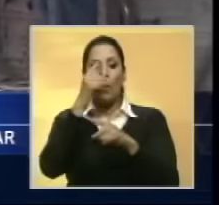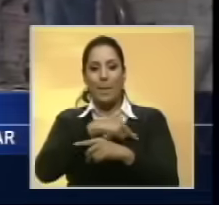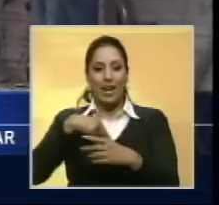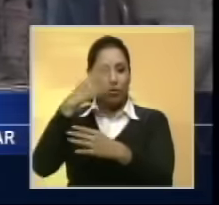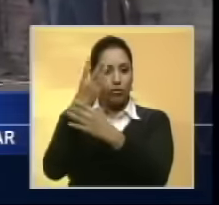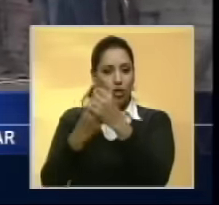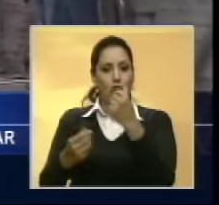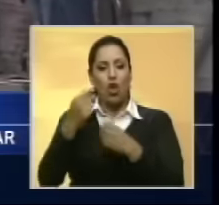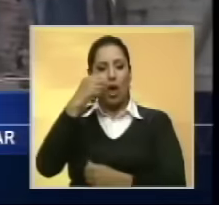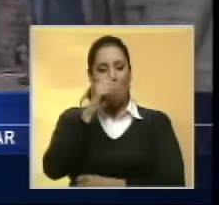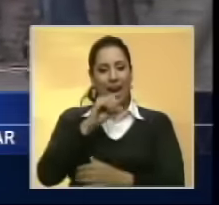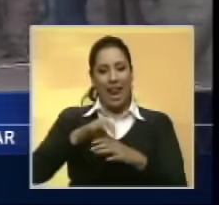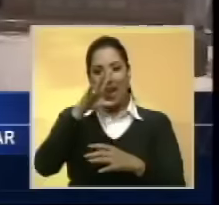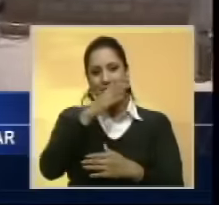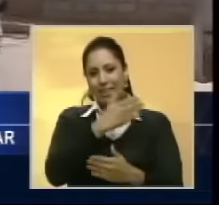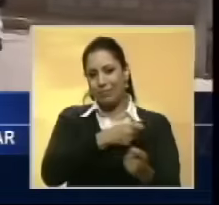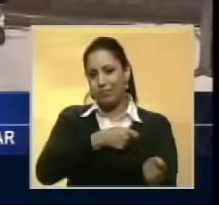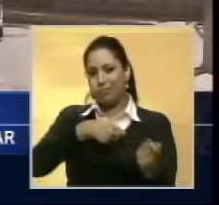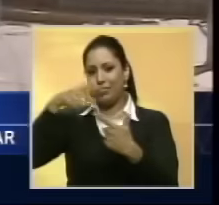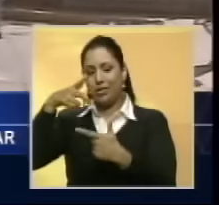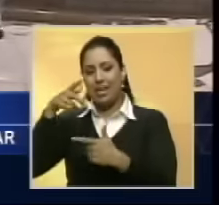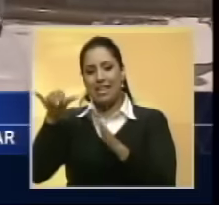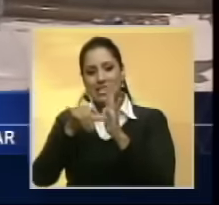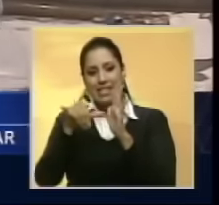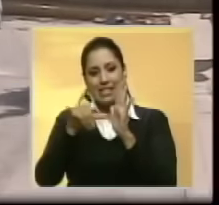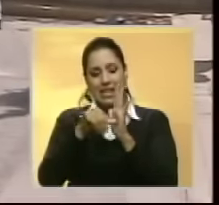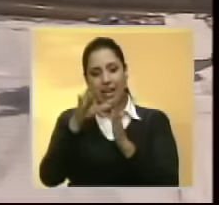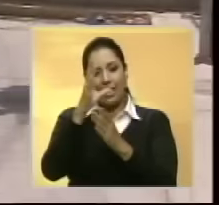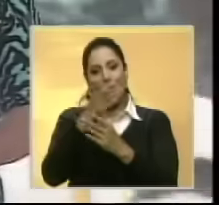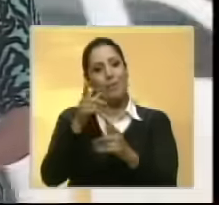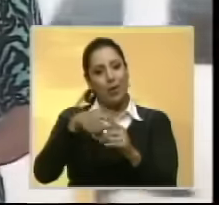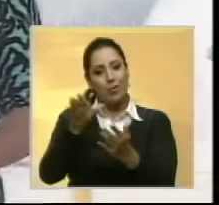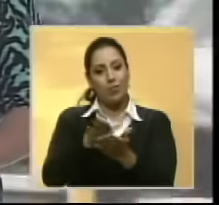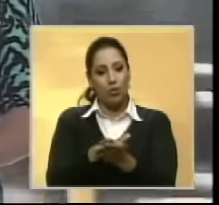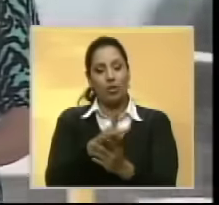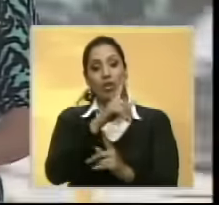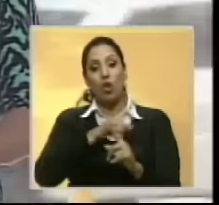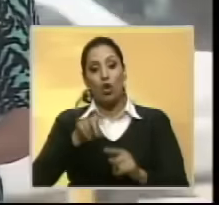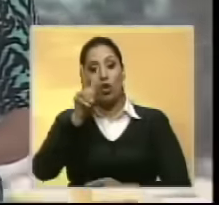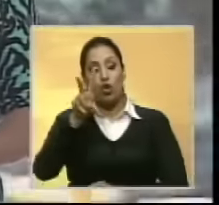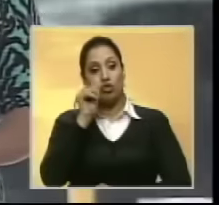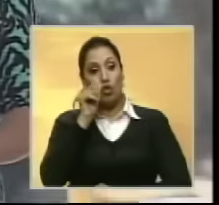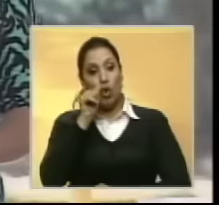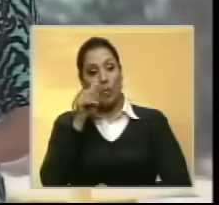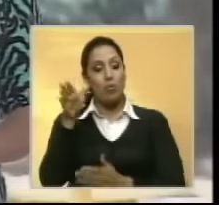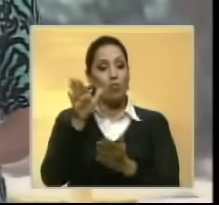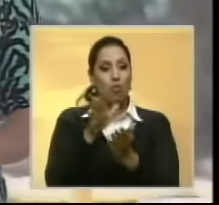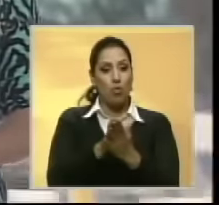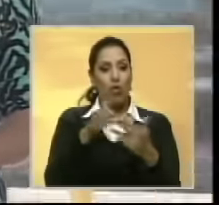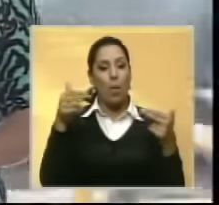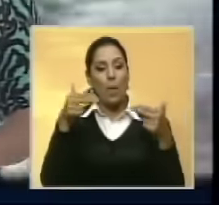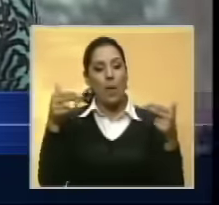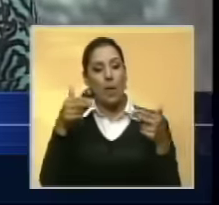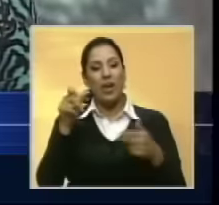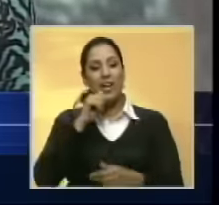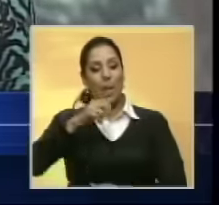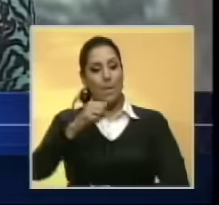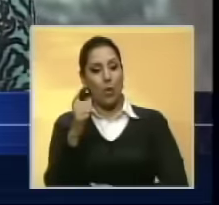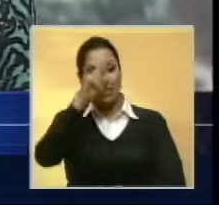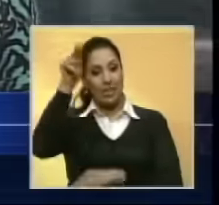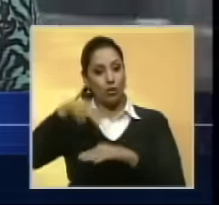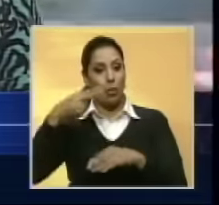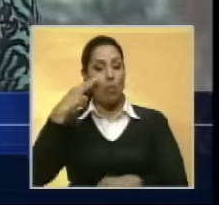Soto, gravemente herido, fue trasladado al CDI cercano, donde falleció. En otro hecho, 2 hombres murieron al enfrentarse a la Policía Nacional Bolivariana